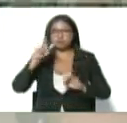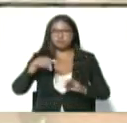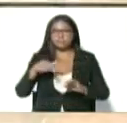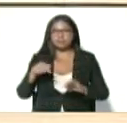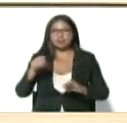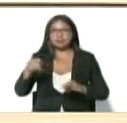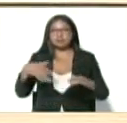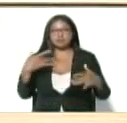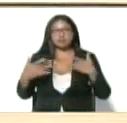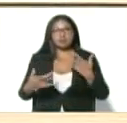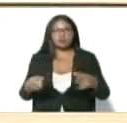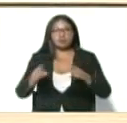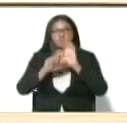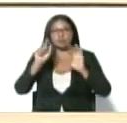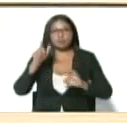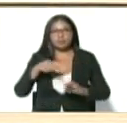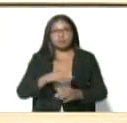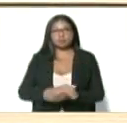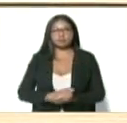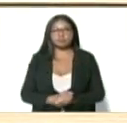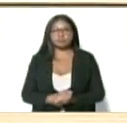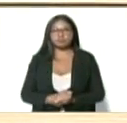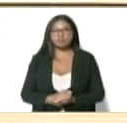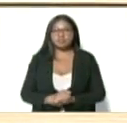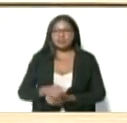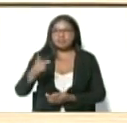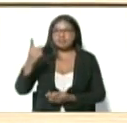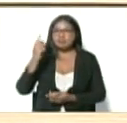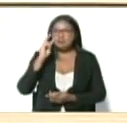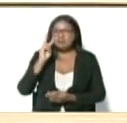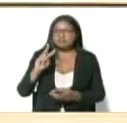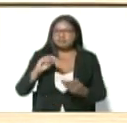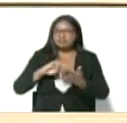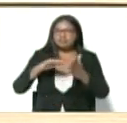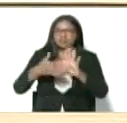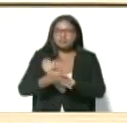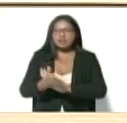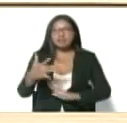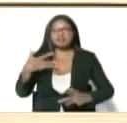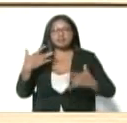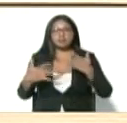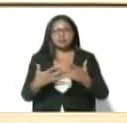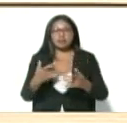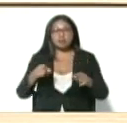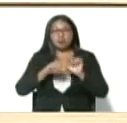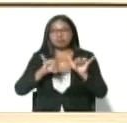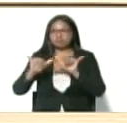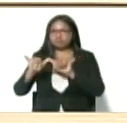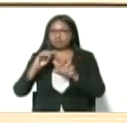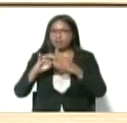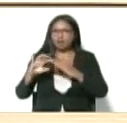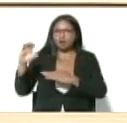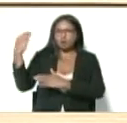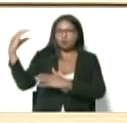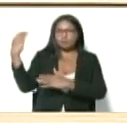evento qué tiene que ver mucho con colombia también